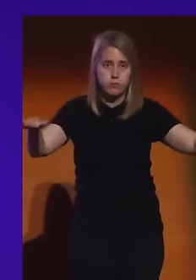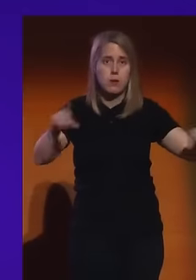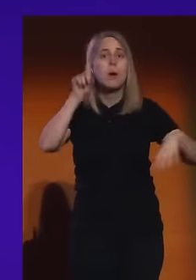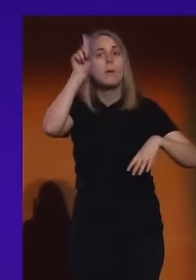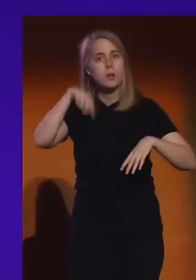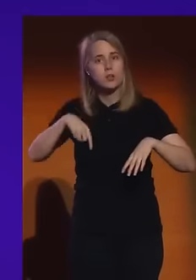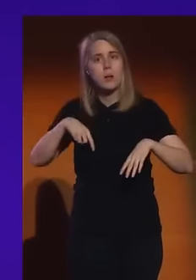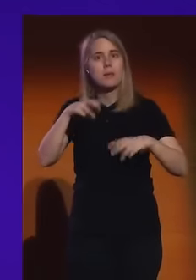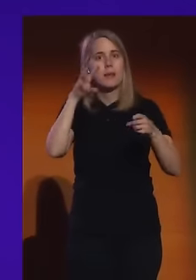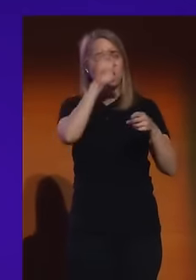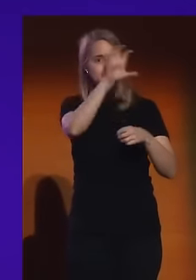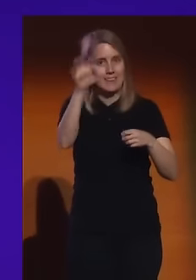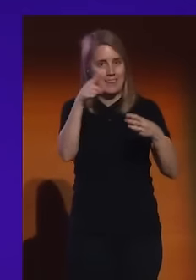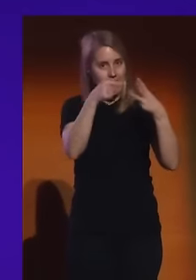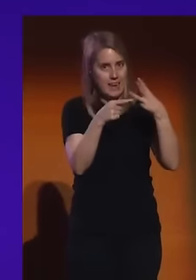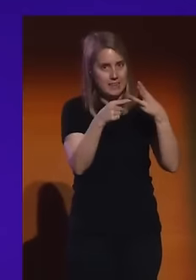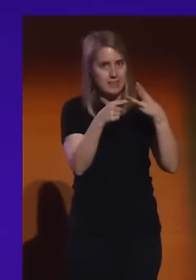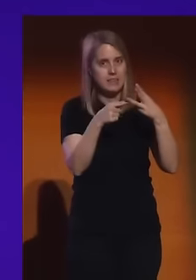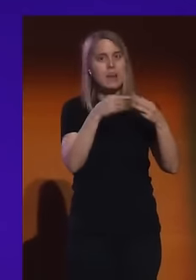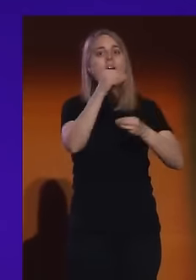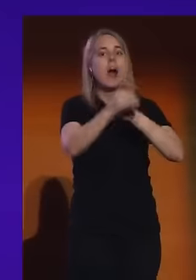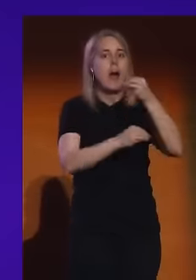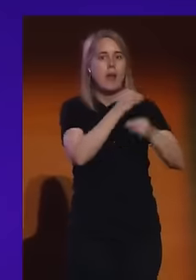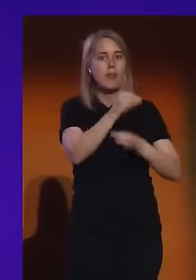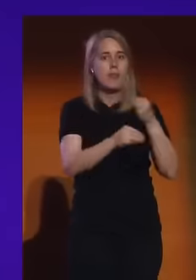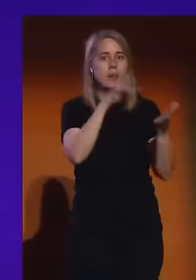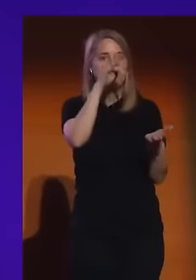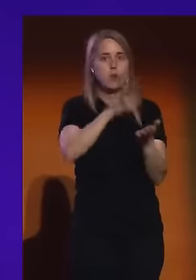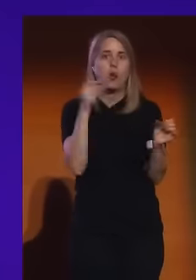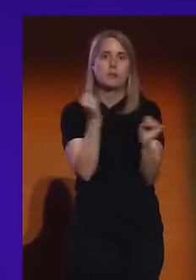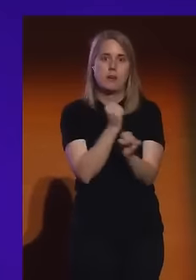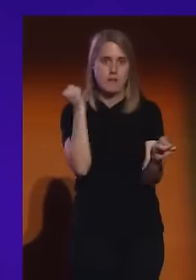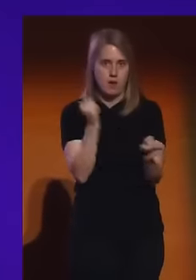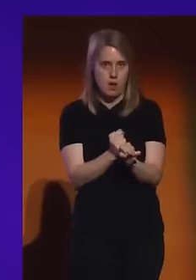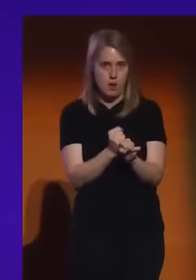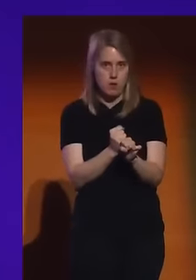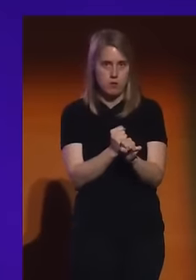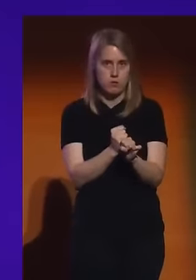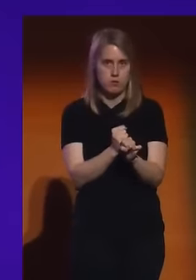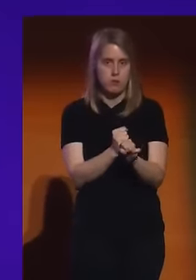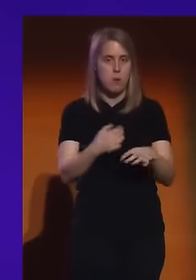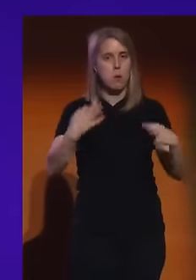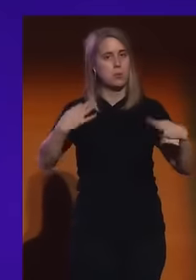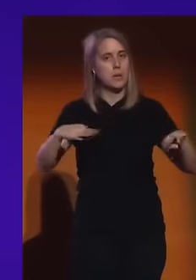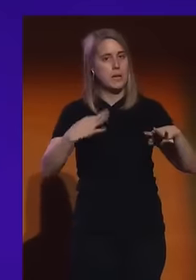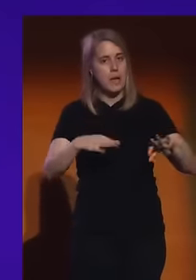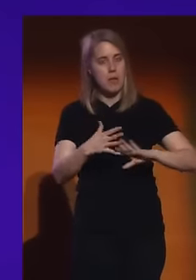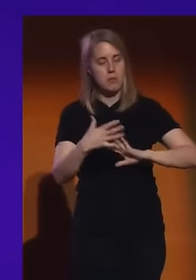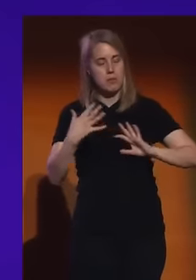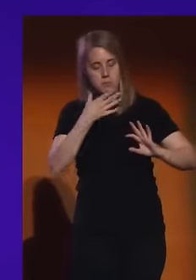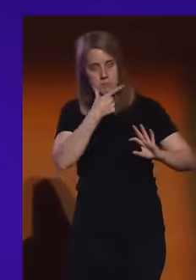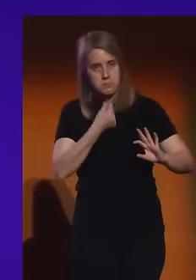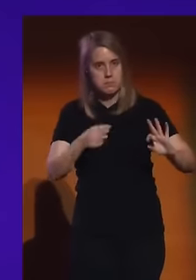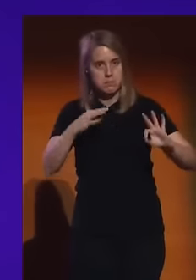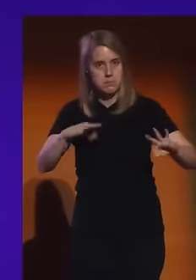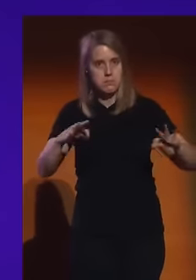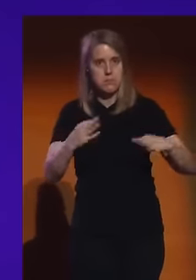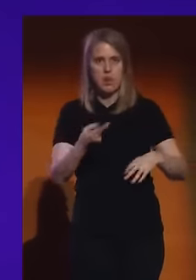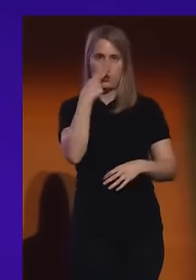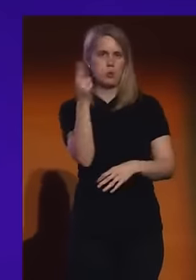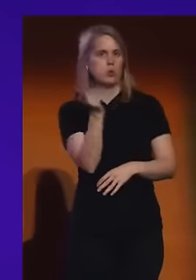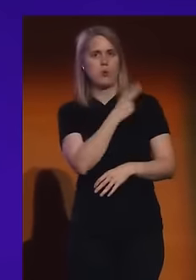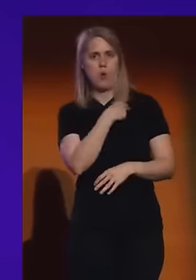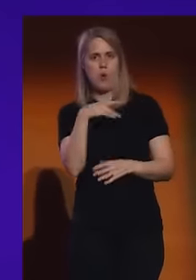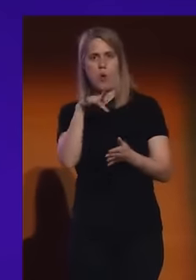baña baita hinan bearco lana con absoluta humildad que la